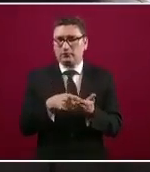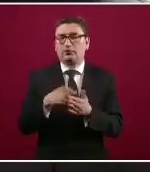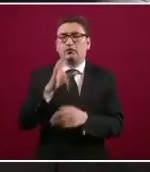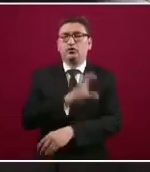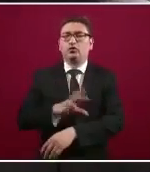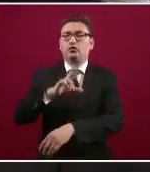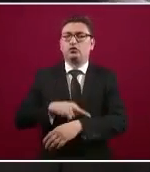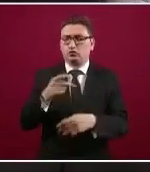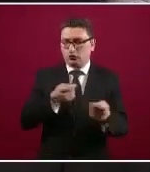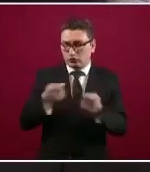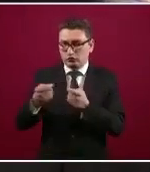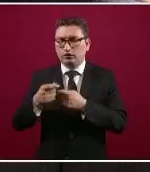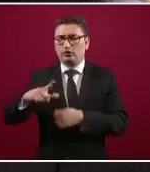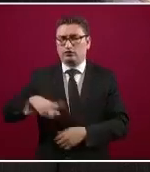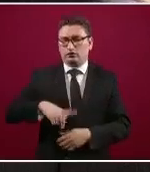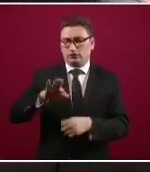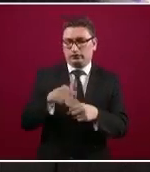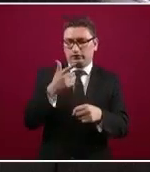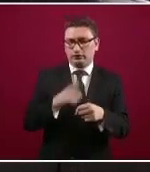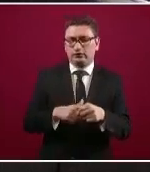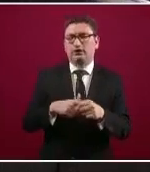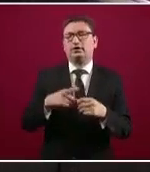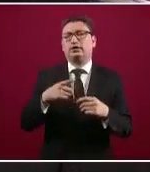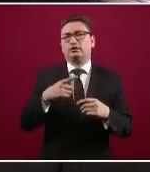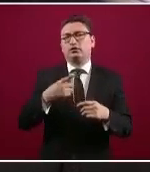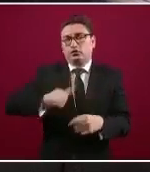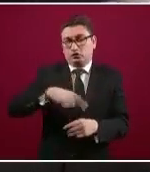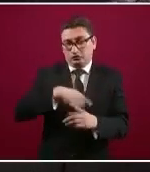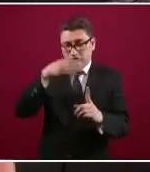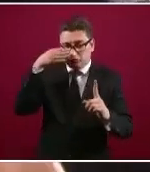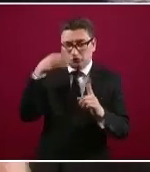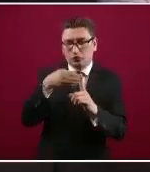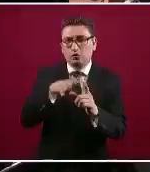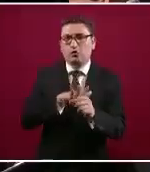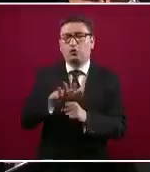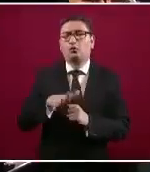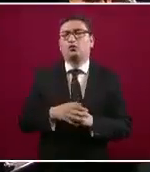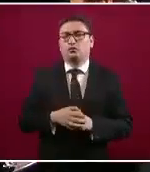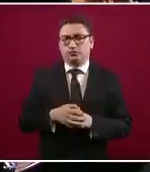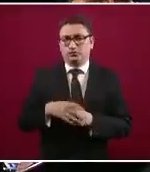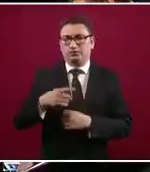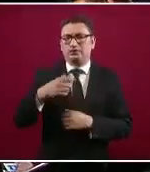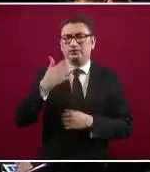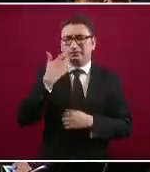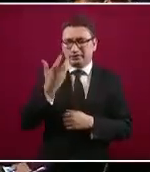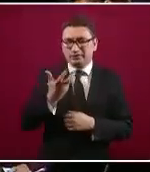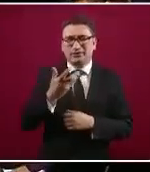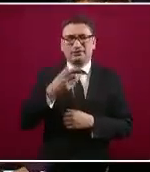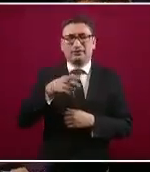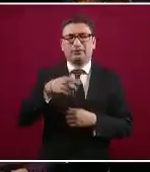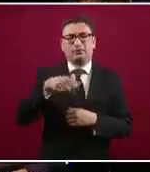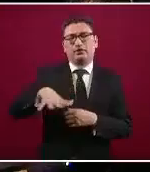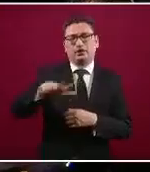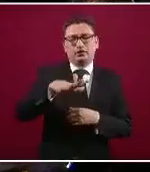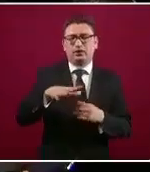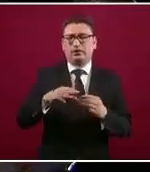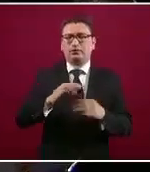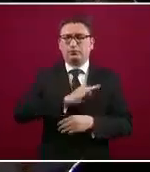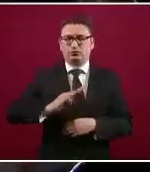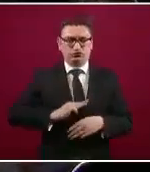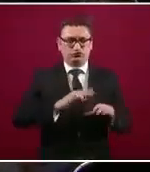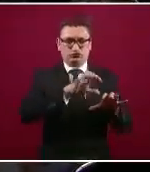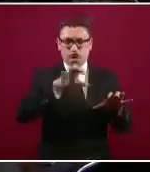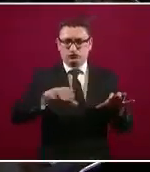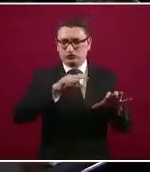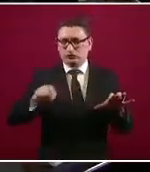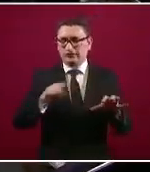Gobierno federal, en lo que nos hemos concentrado es en fortalecer las capacidades de esos municipios y de esos